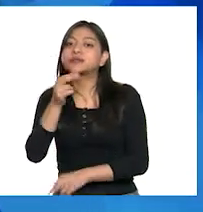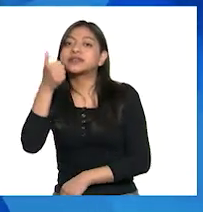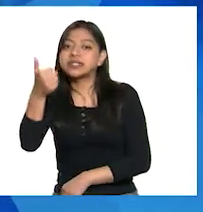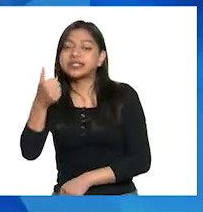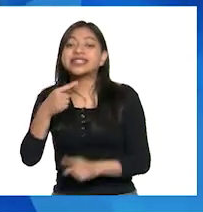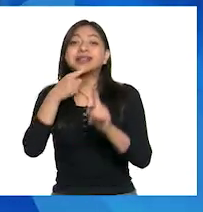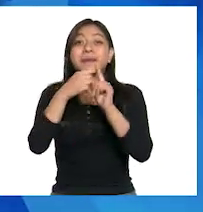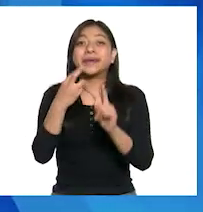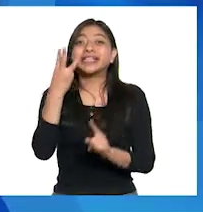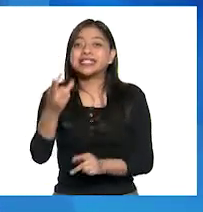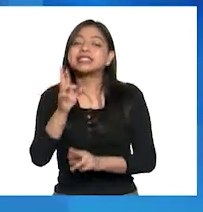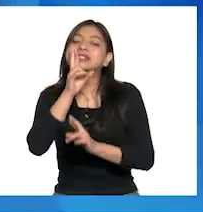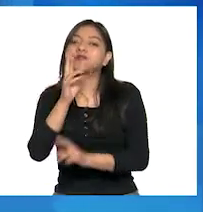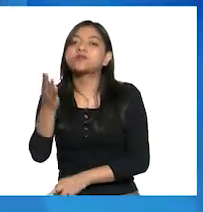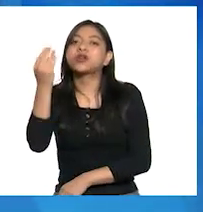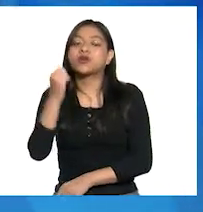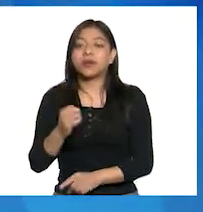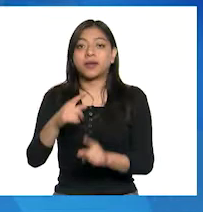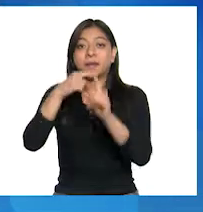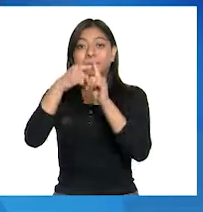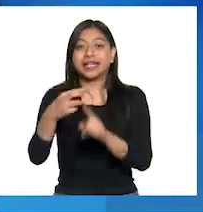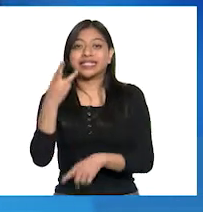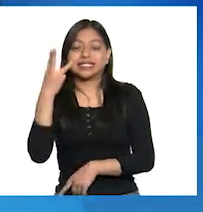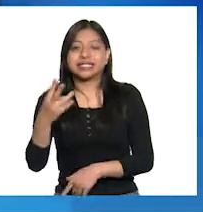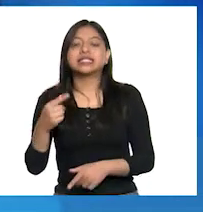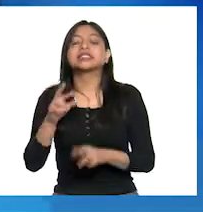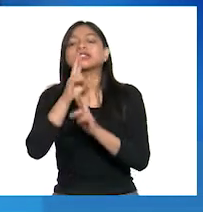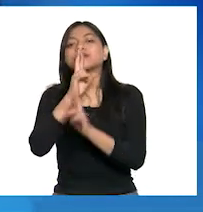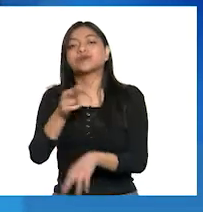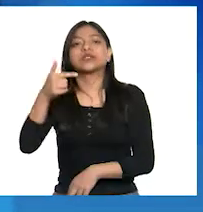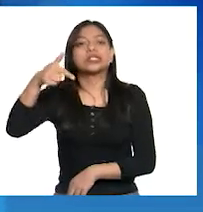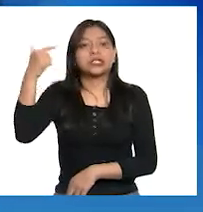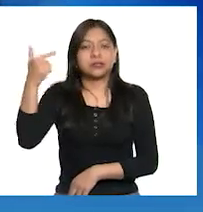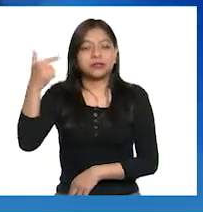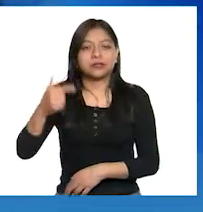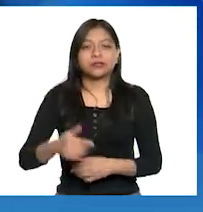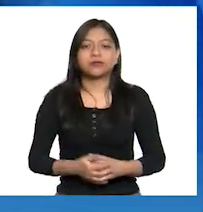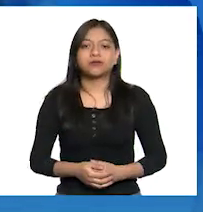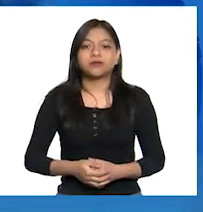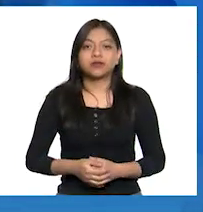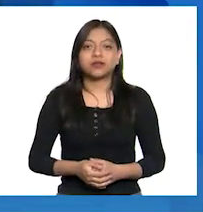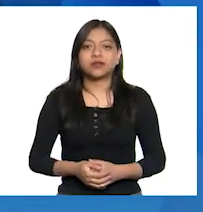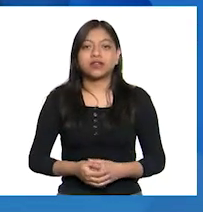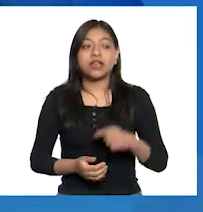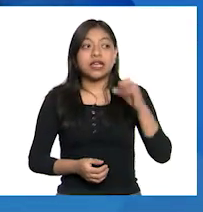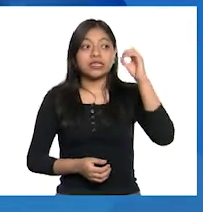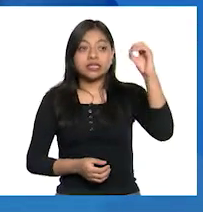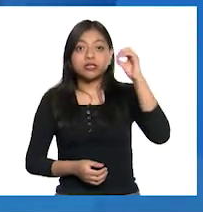igual a 9. Más 3 igual a 12. Y le